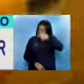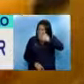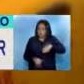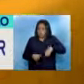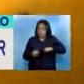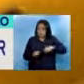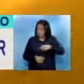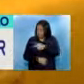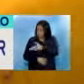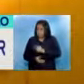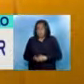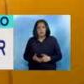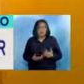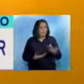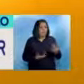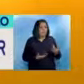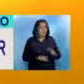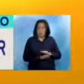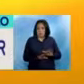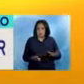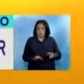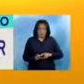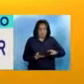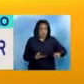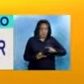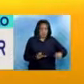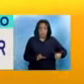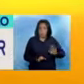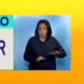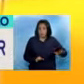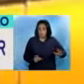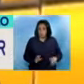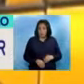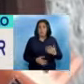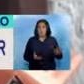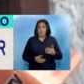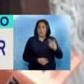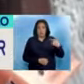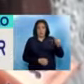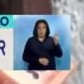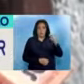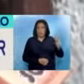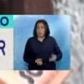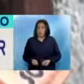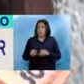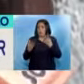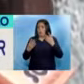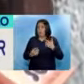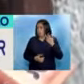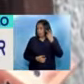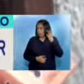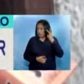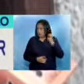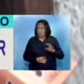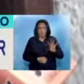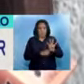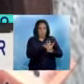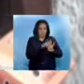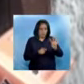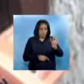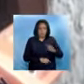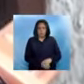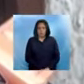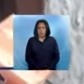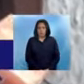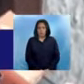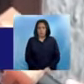que esperaron que terminara el servicio de movilidad escolar que hacía unos niños en Trujillo. ¿Cuántos disparos se escucharon? 4. 4